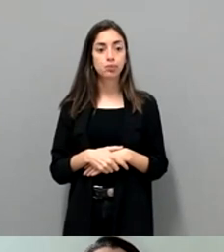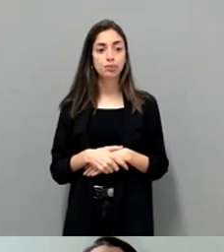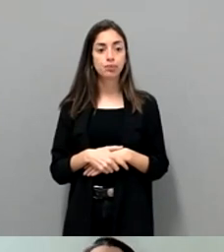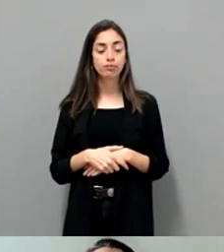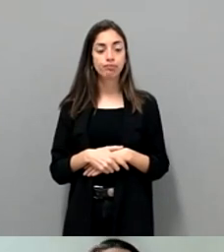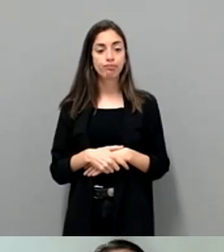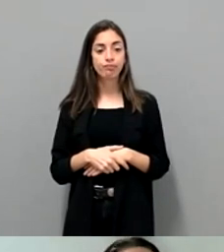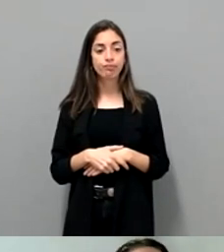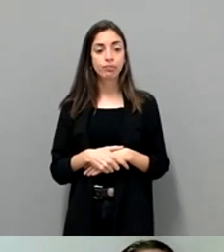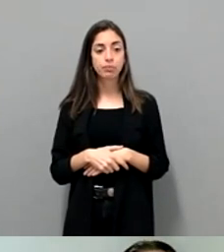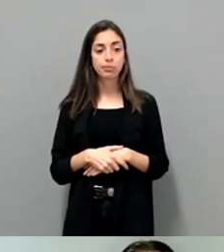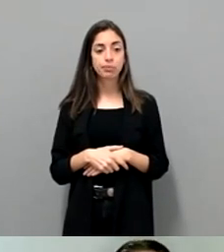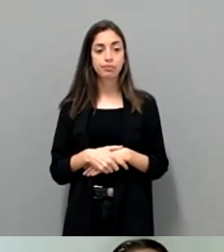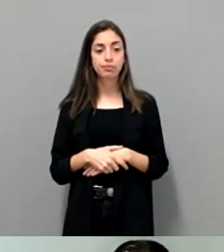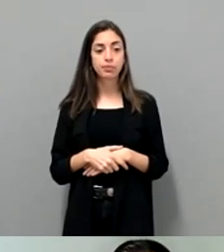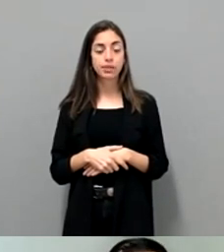policía